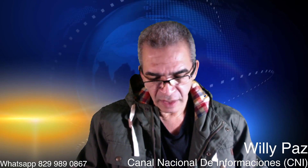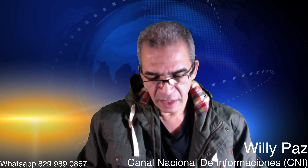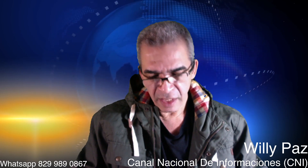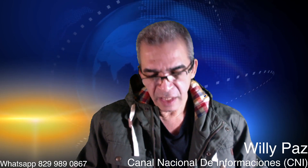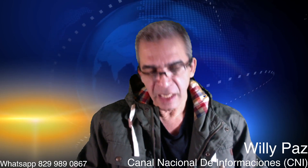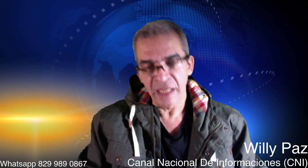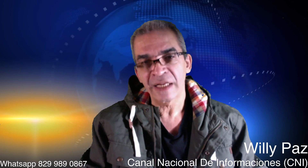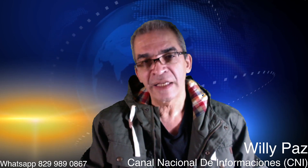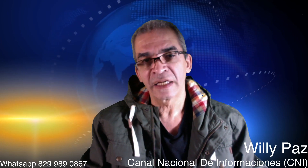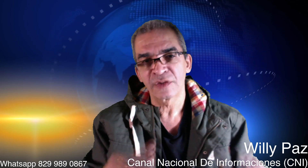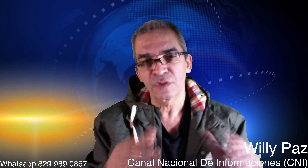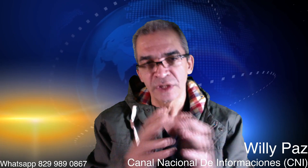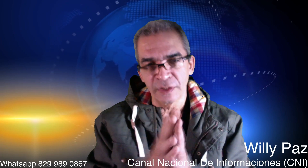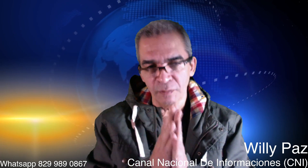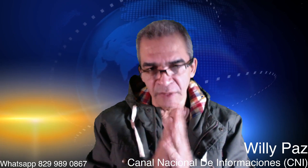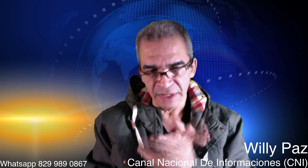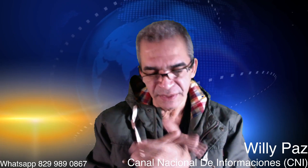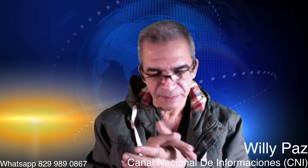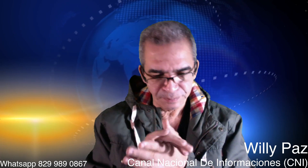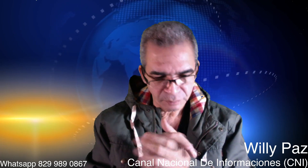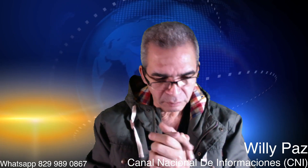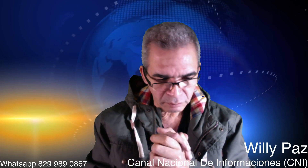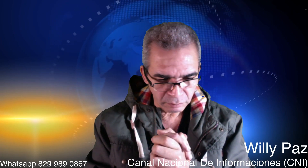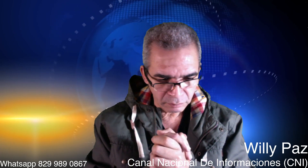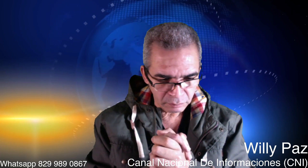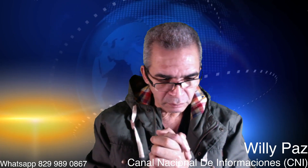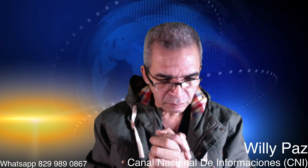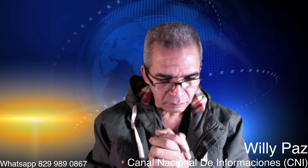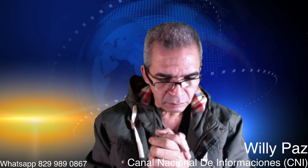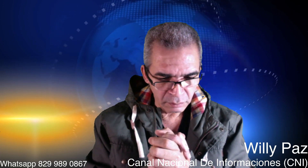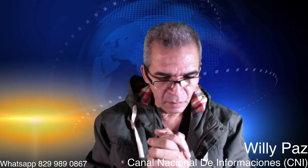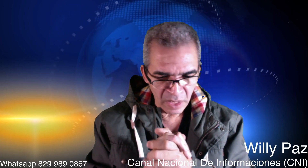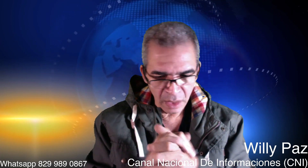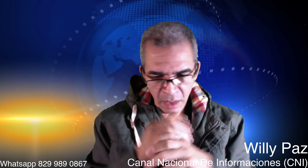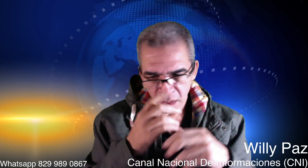normas que rigen a la sociedad de un país.